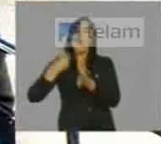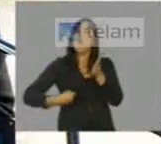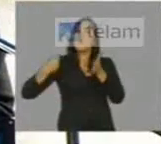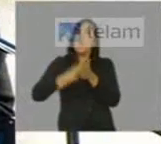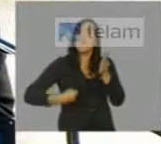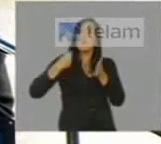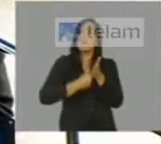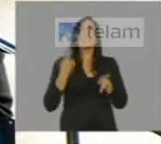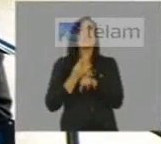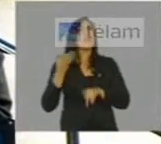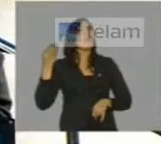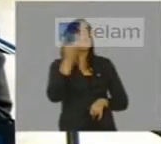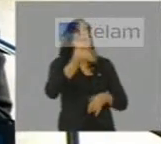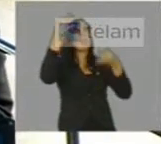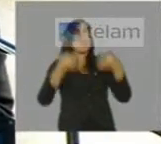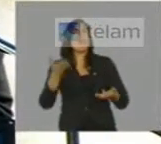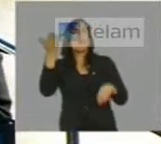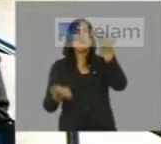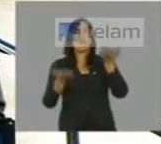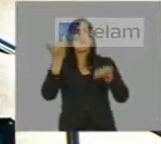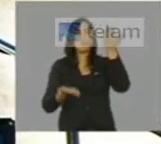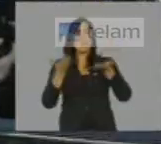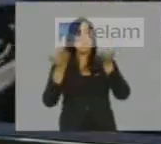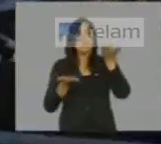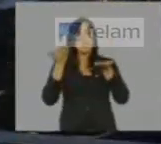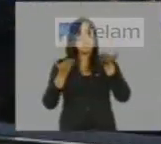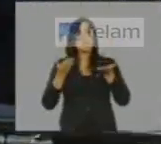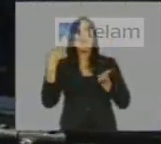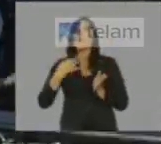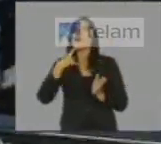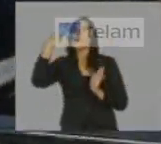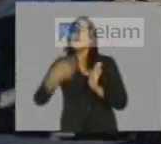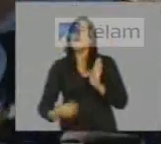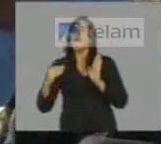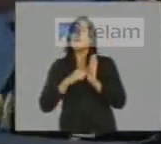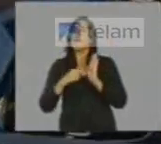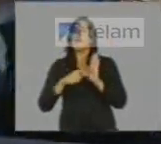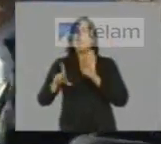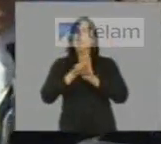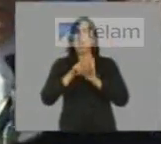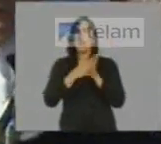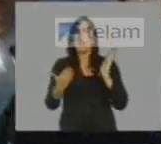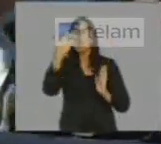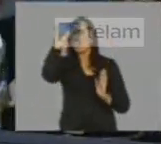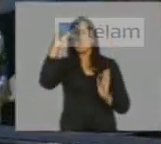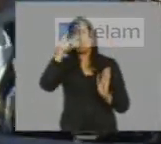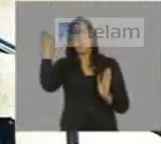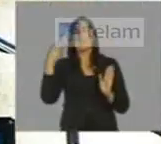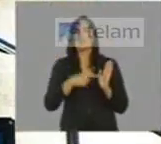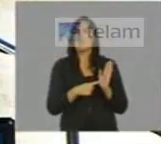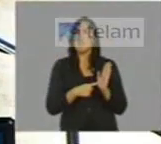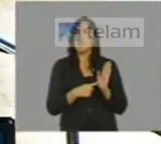pidiendo siempre justicia y aplicación de la ley y la Constitución. Por